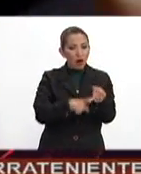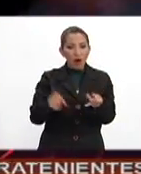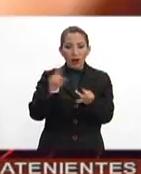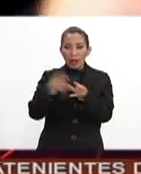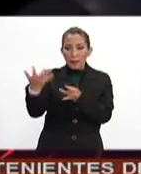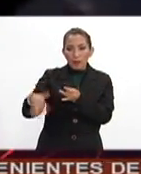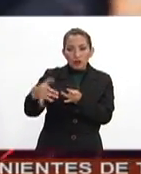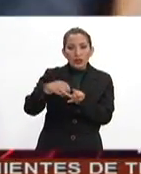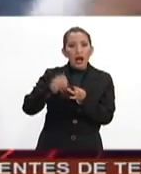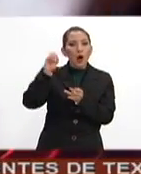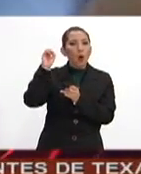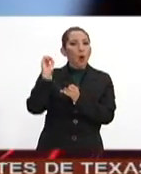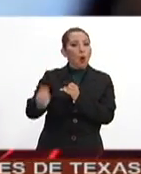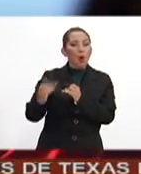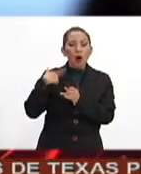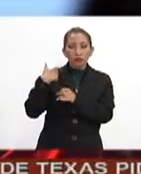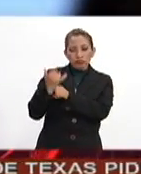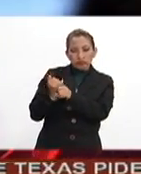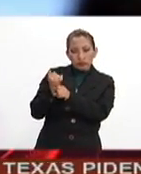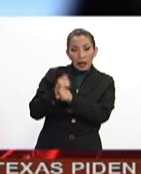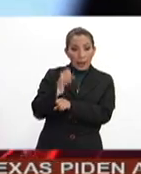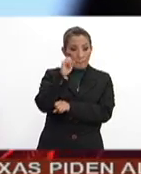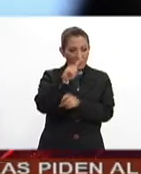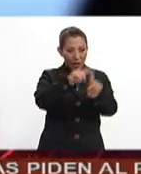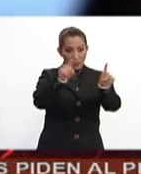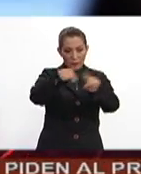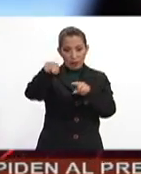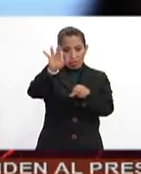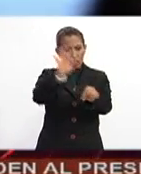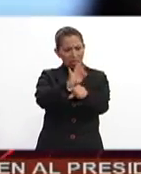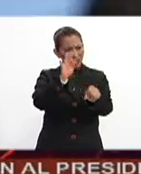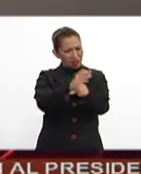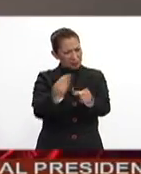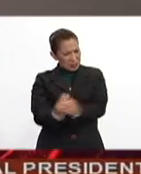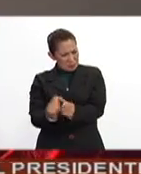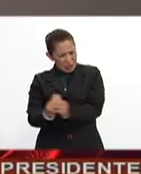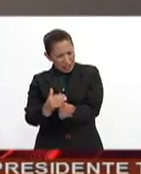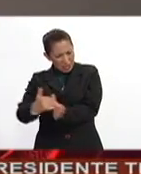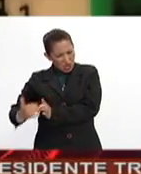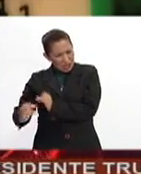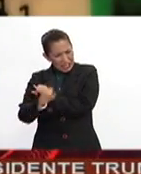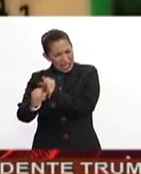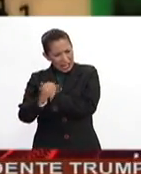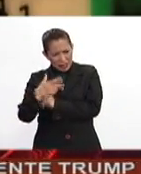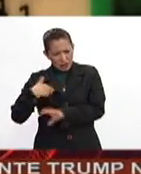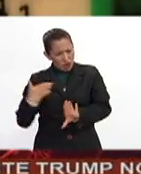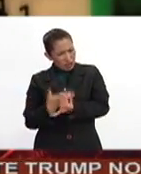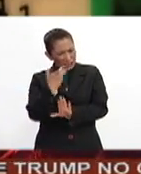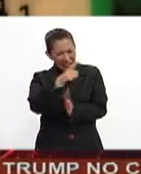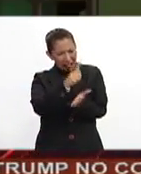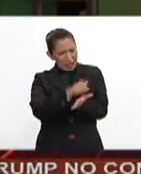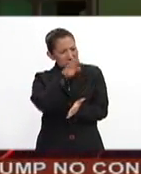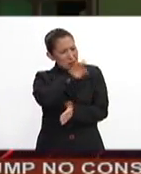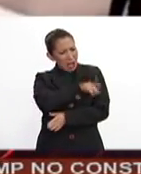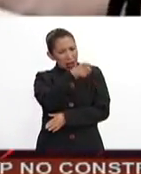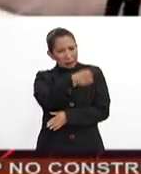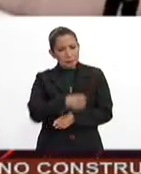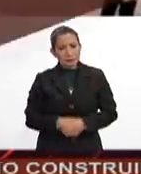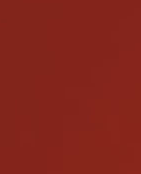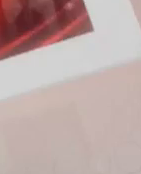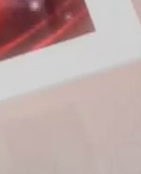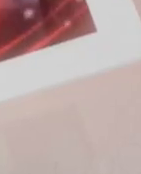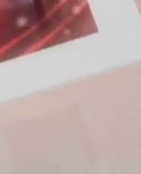de búsqueda o localización. Al respecto, diferentes defensores de la privacidad en línea se pronunciaron contra esta ley.